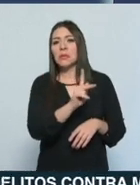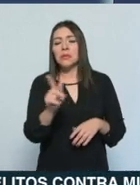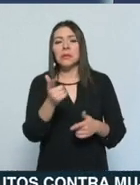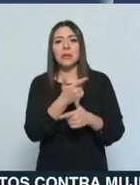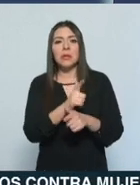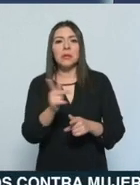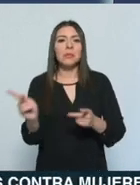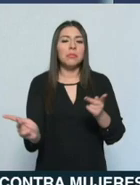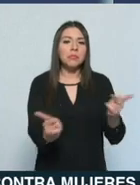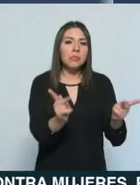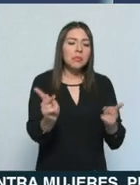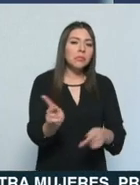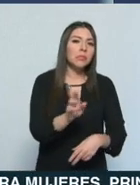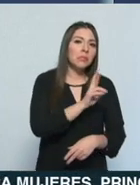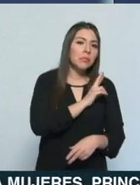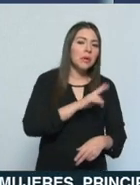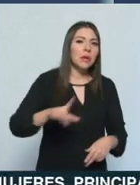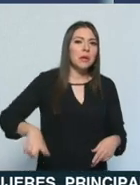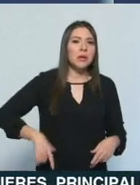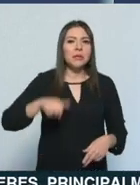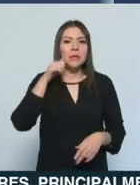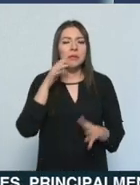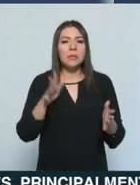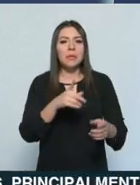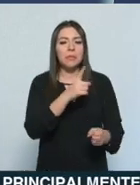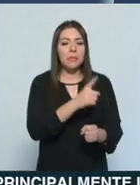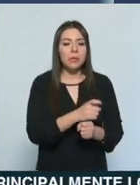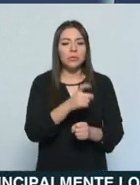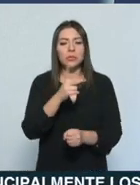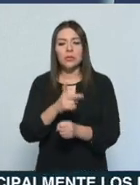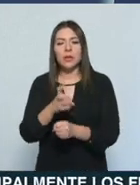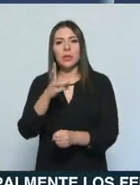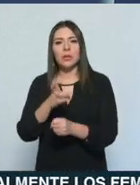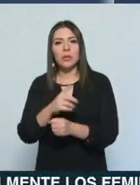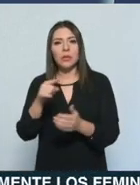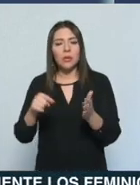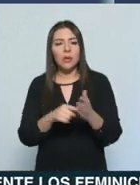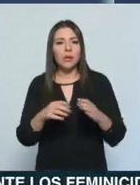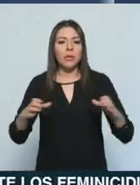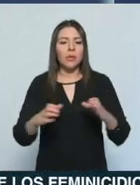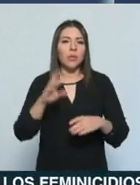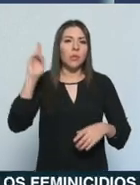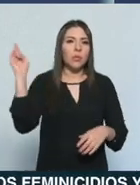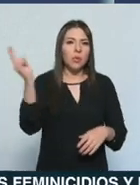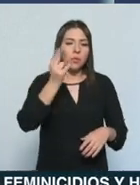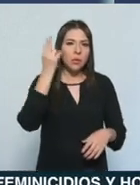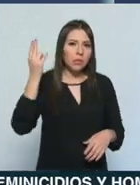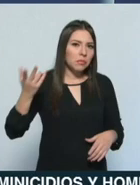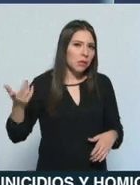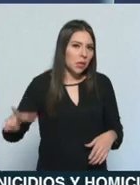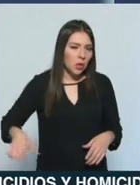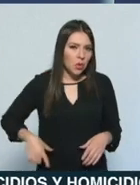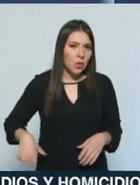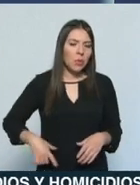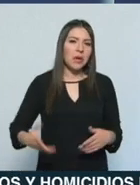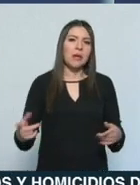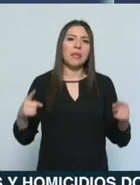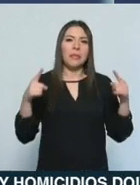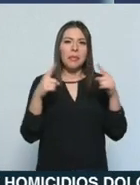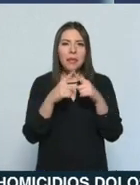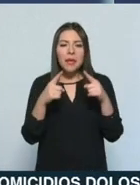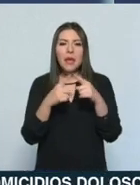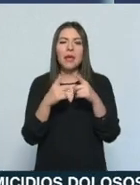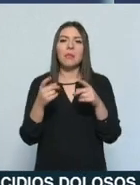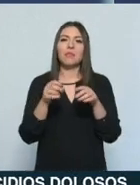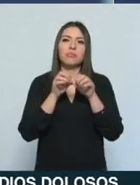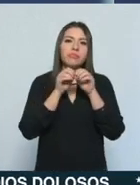o privada siempre van entre el primero, segundo o tercer lugar, con las universidades públicas, los medios de comunicación, las iglesias, pero siempre